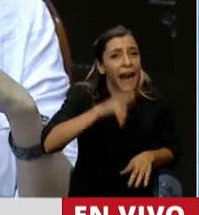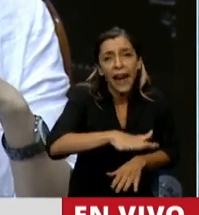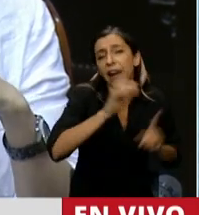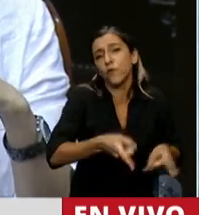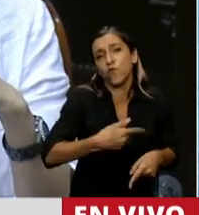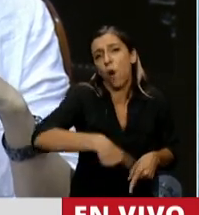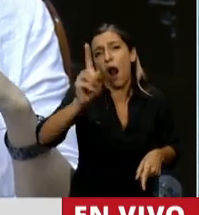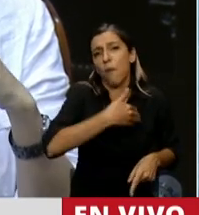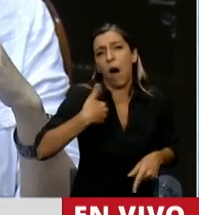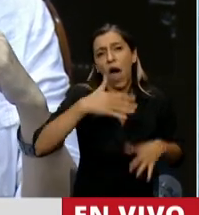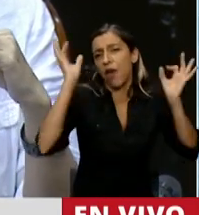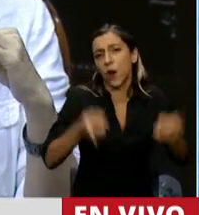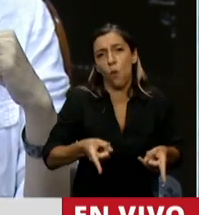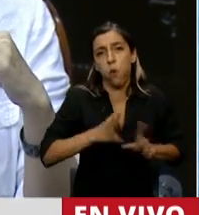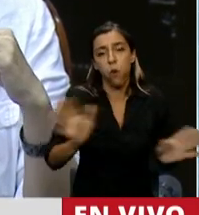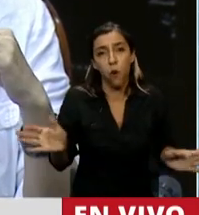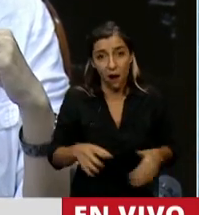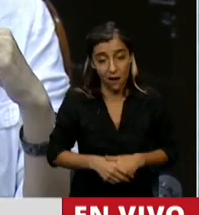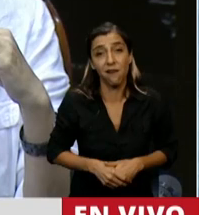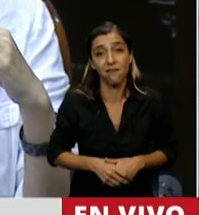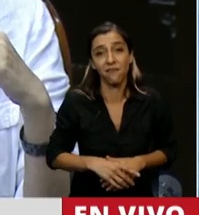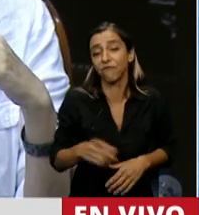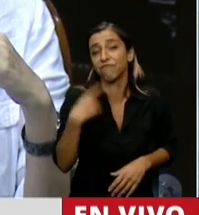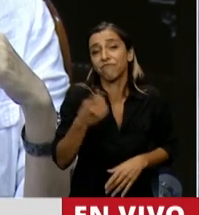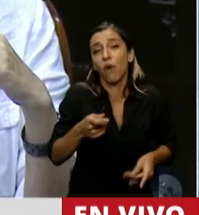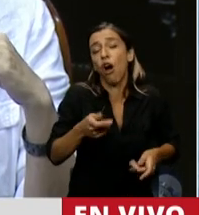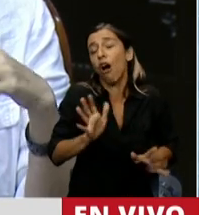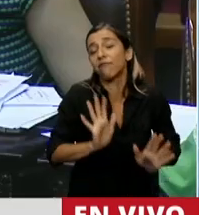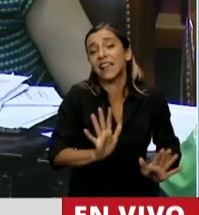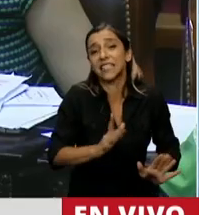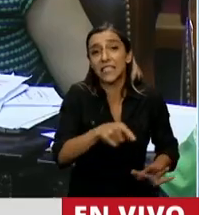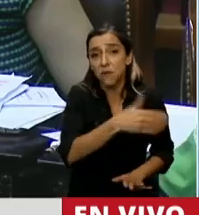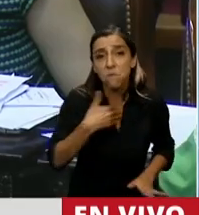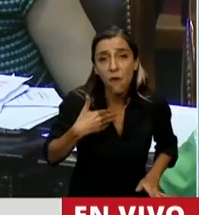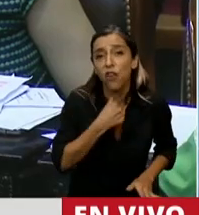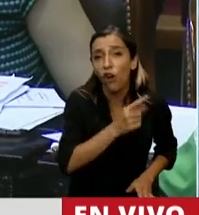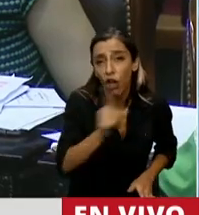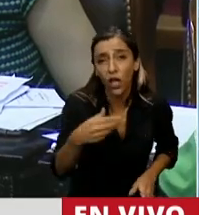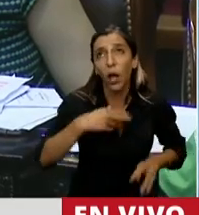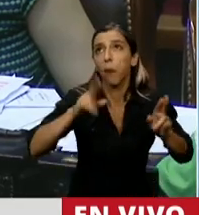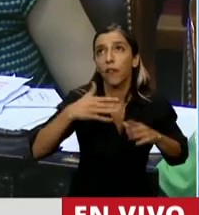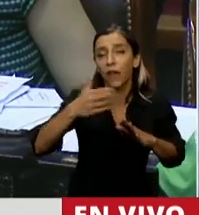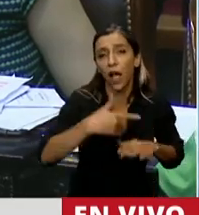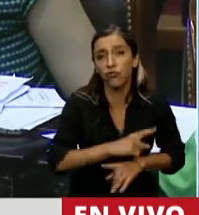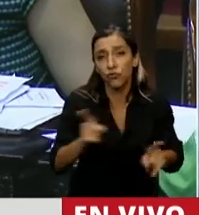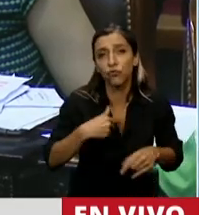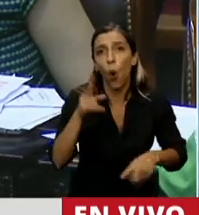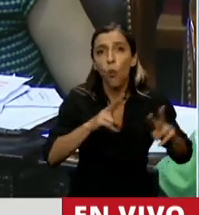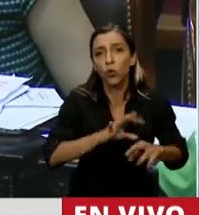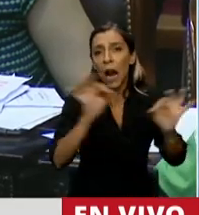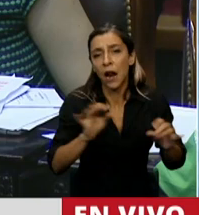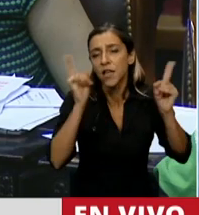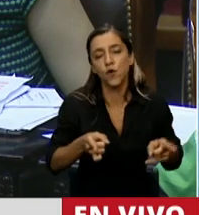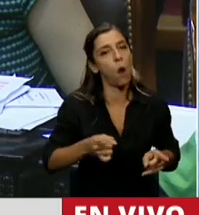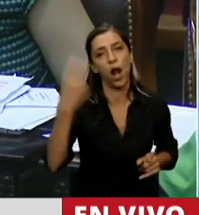niñez. Se las induce a llevar adelante una maternidad que no es deseada, que no es planificada ni buscada. Se